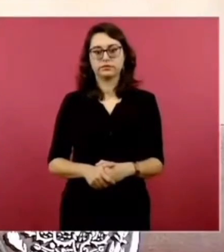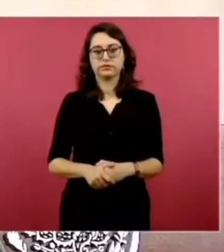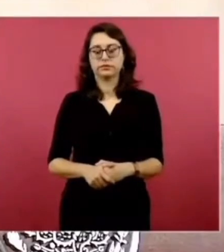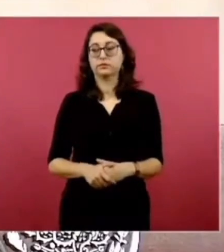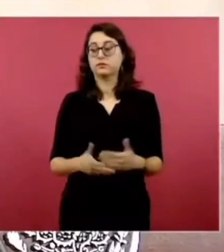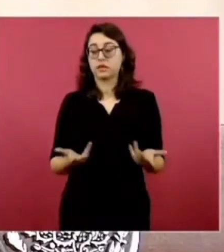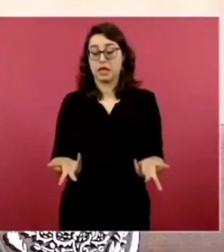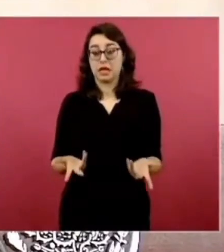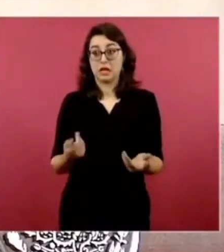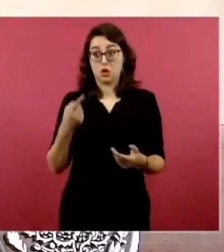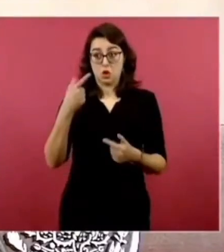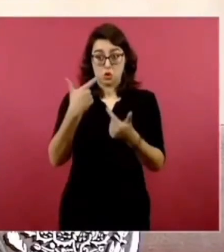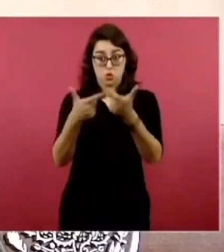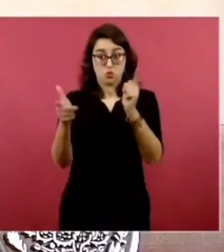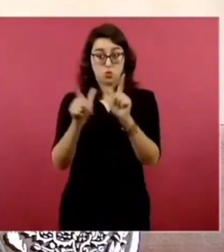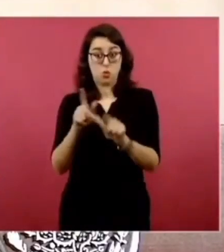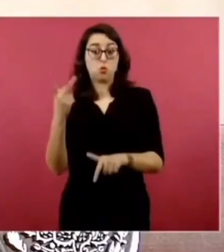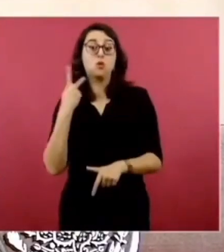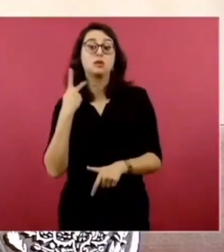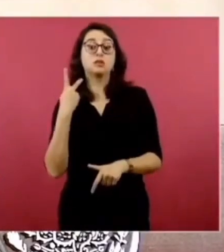la derecha.